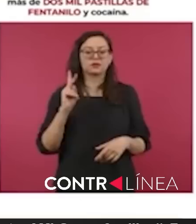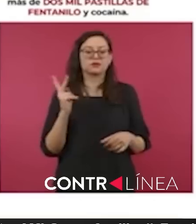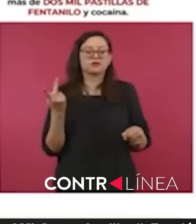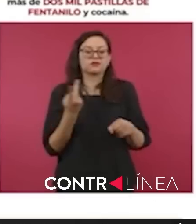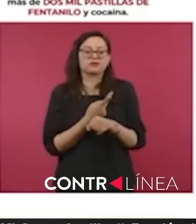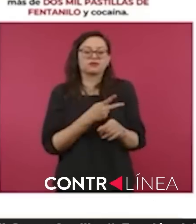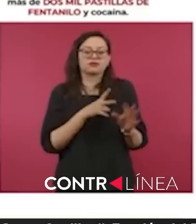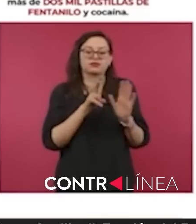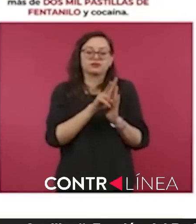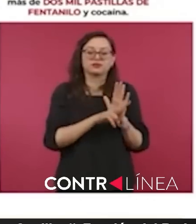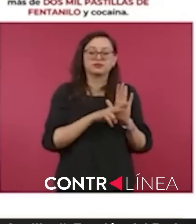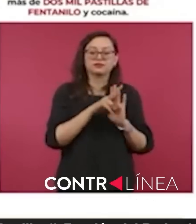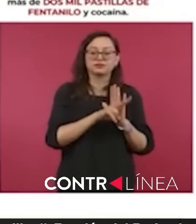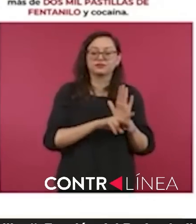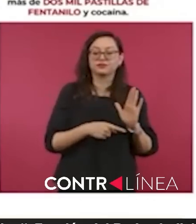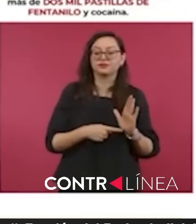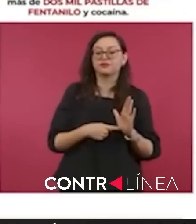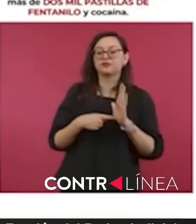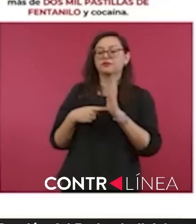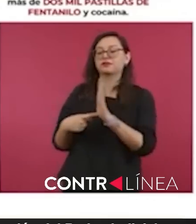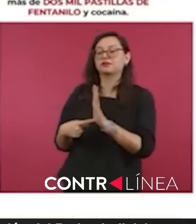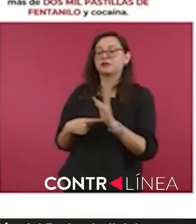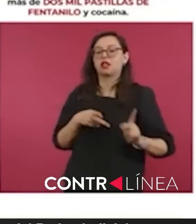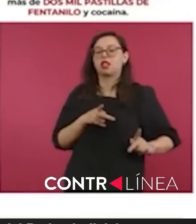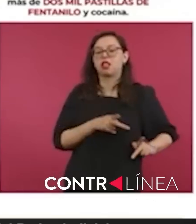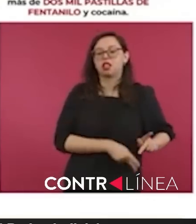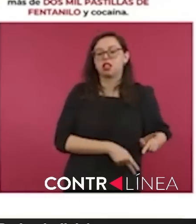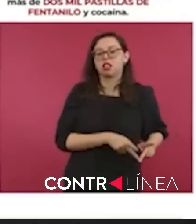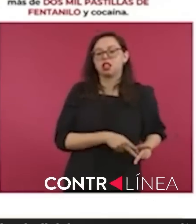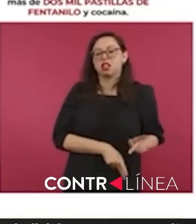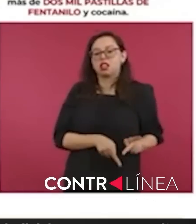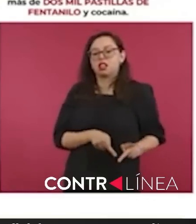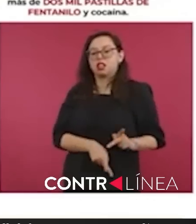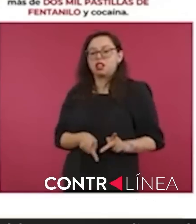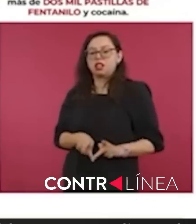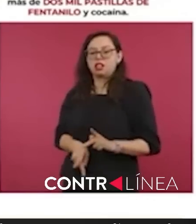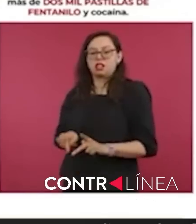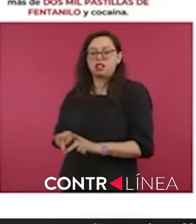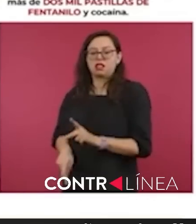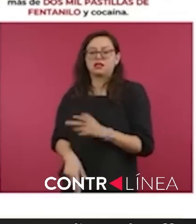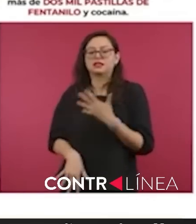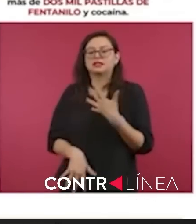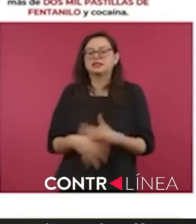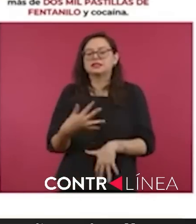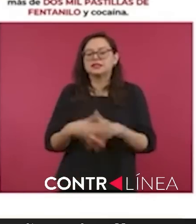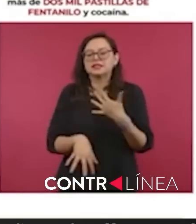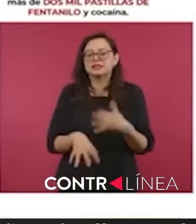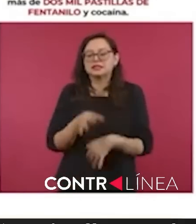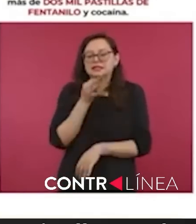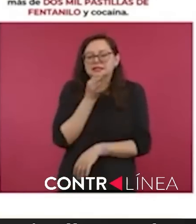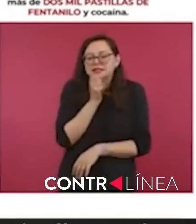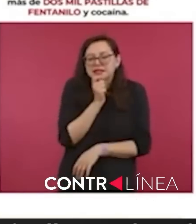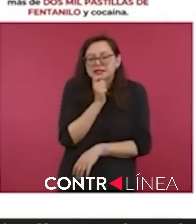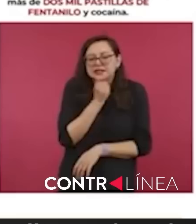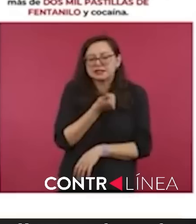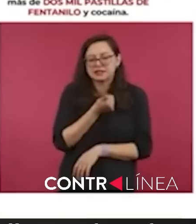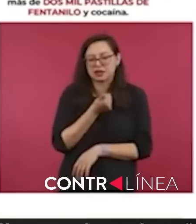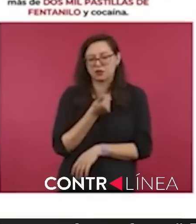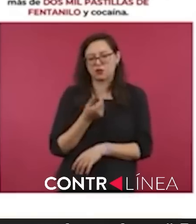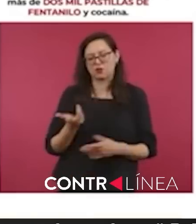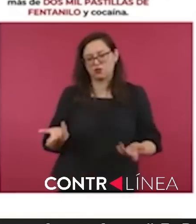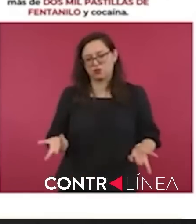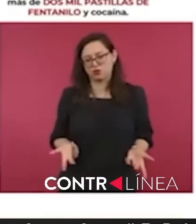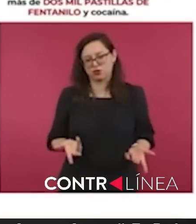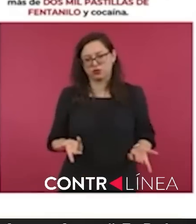como evidencia únicamente contempla los 15 segundos previos al ingreso de la Guardia